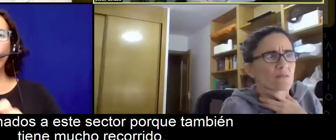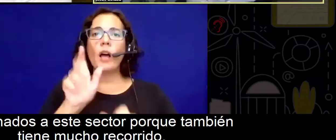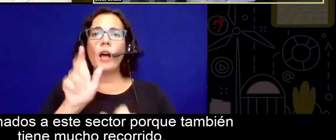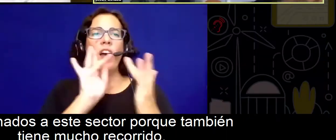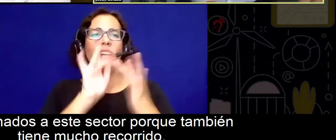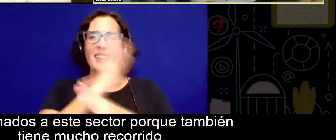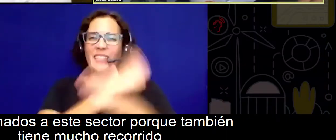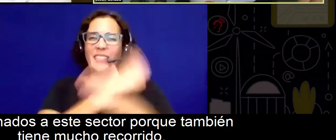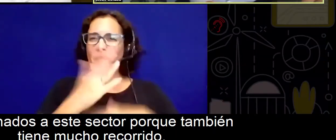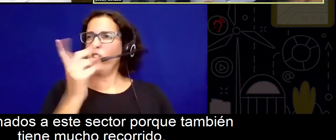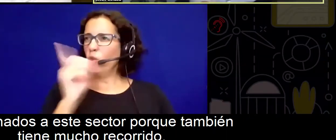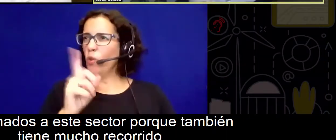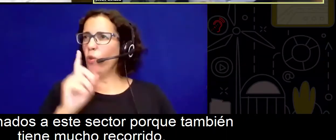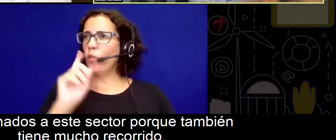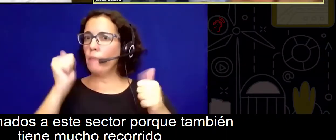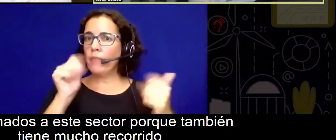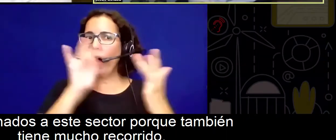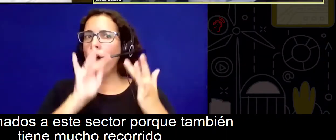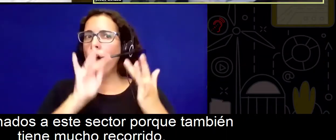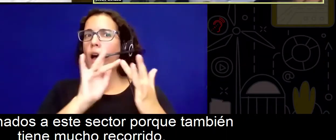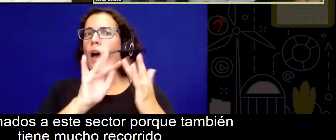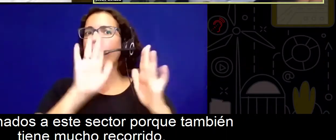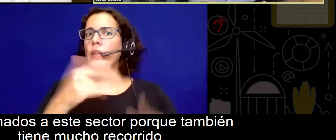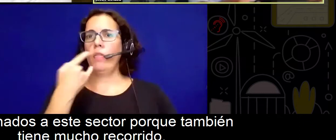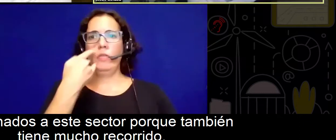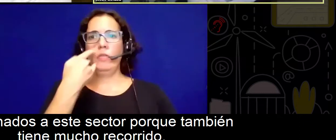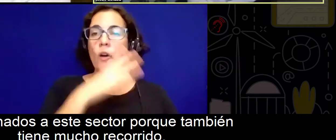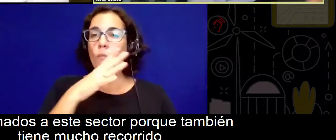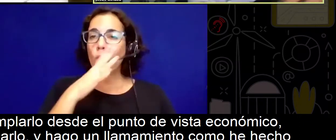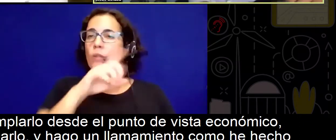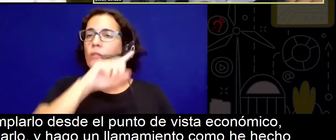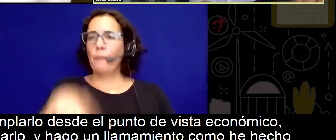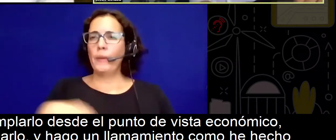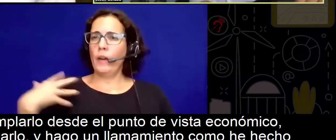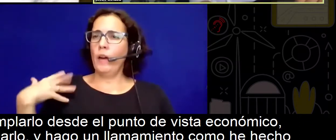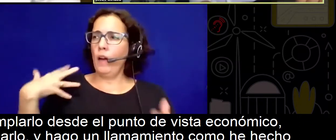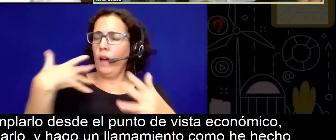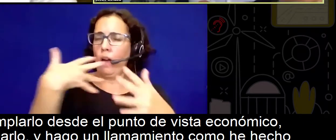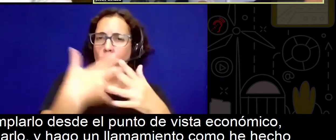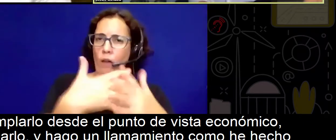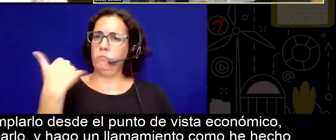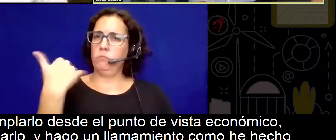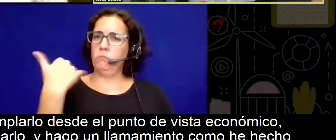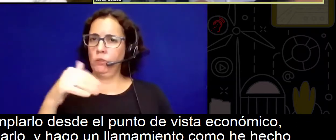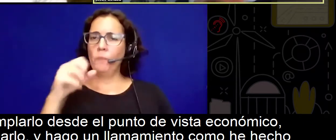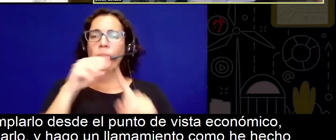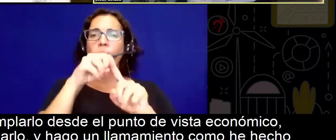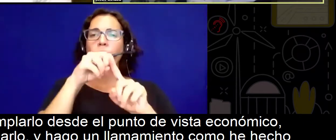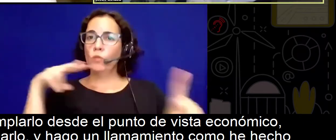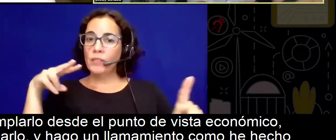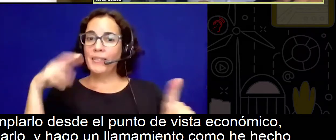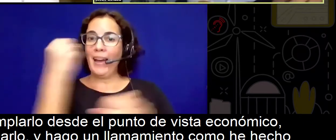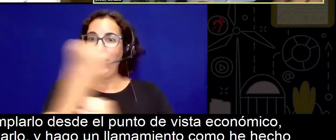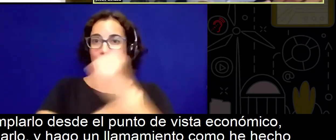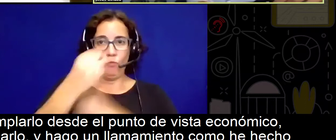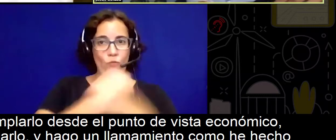enganchados a este mundo, a este sector, y porque también tiene mucho recorrido, hay que contemplarlo también desde el punto de vista económico, no